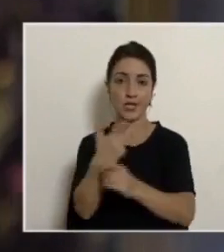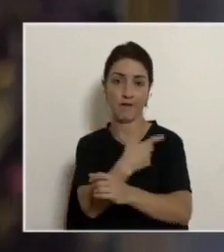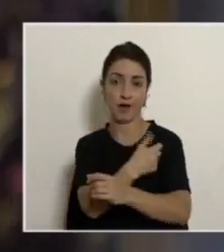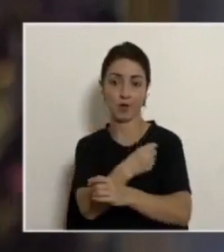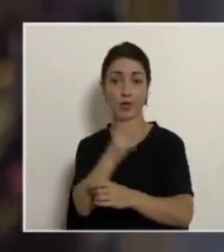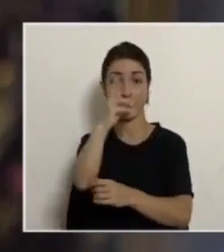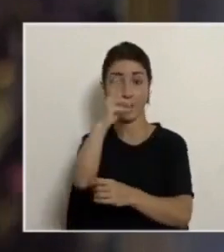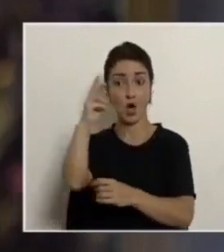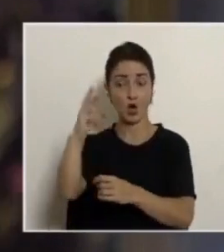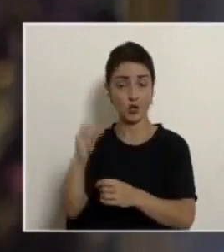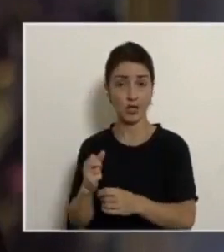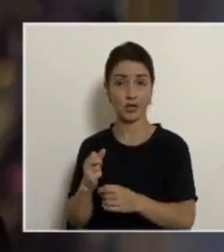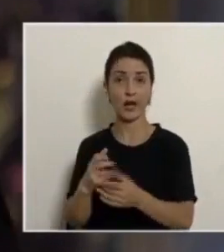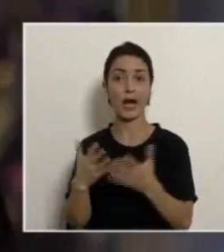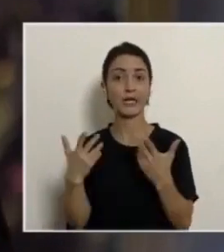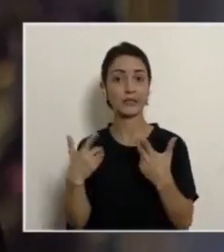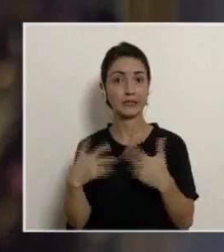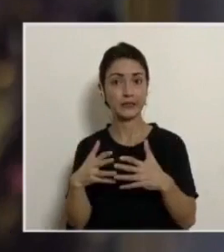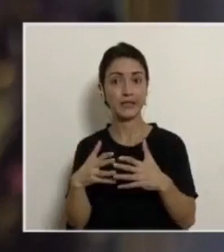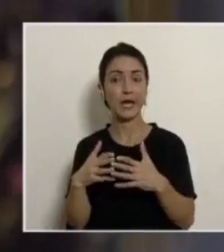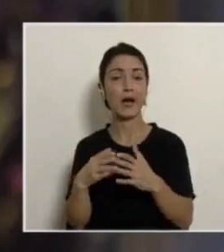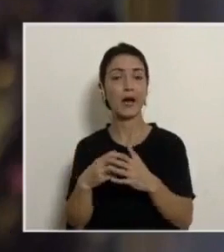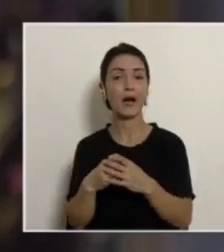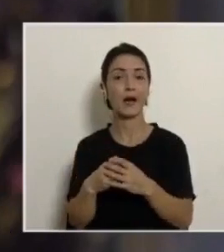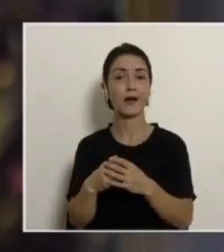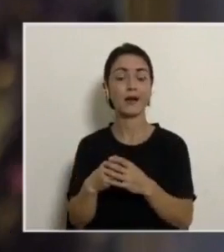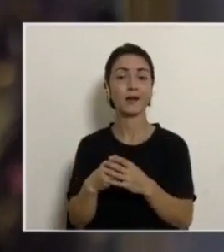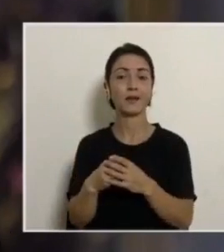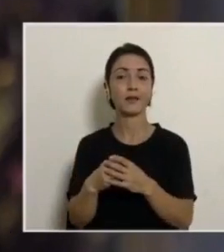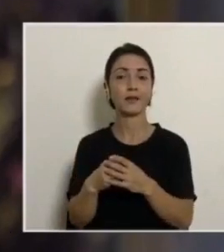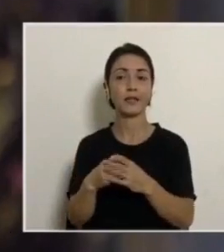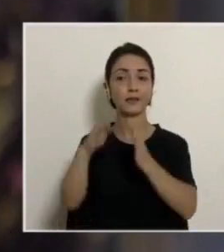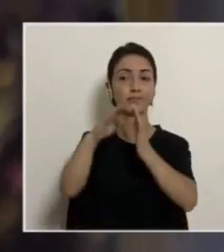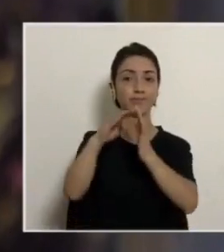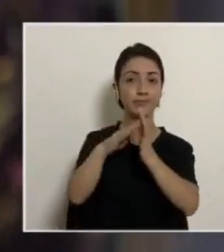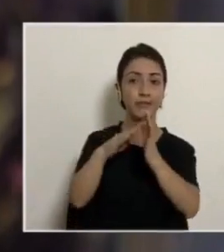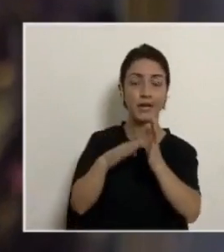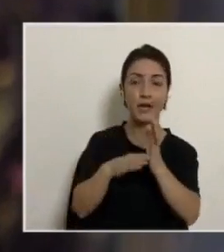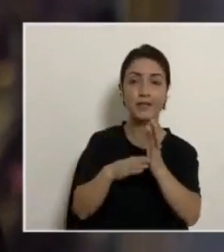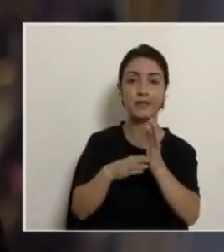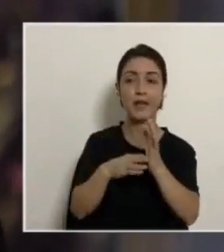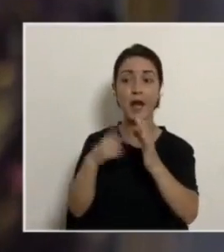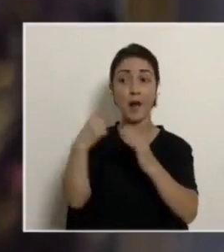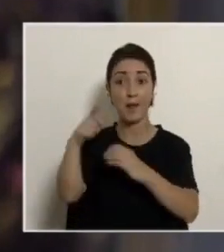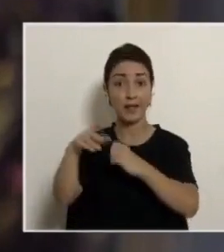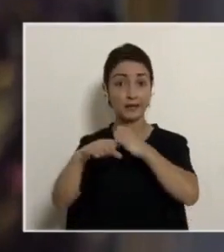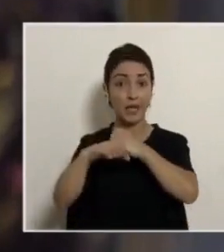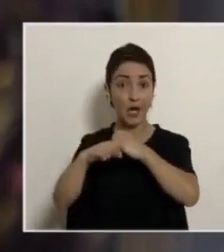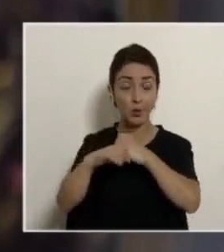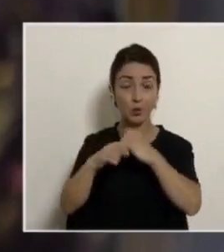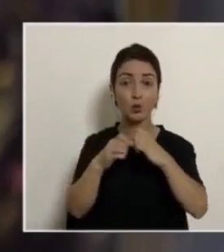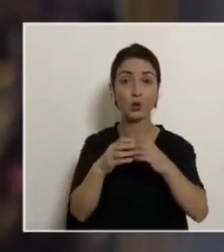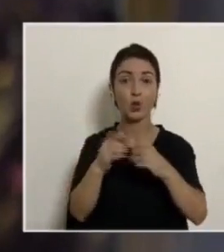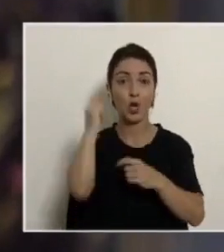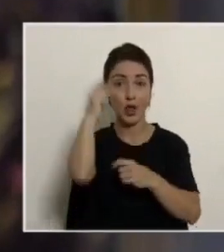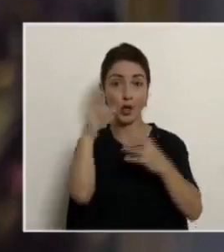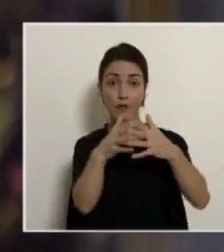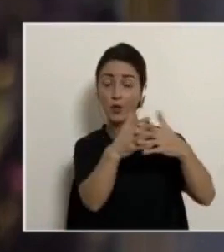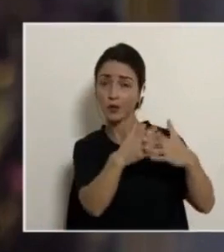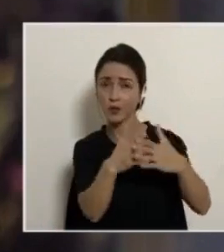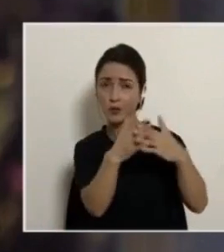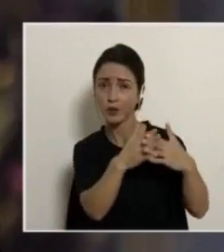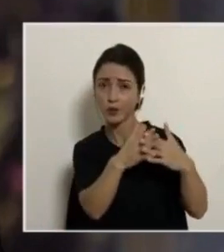Costa Rica ya está en las gestiones respectivas correspondientes de cara a este anuncio del gobierno